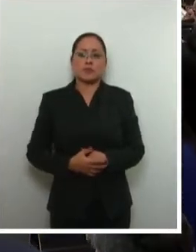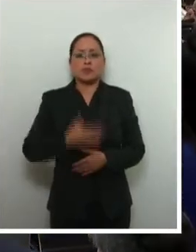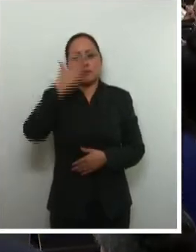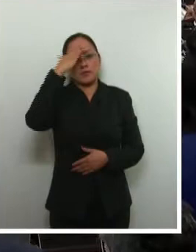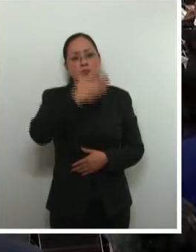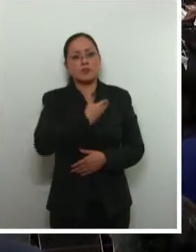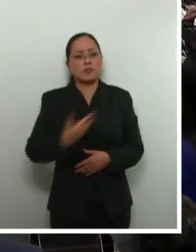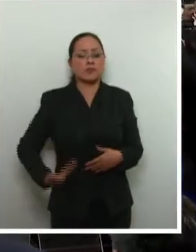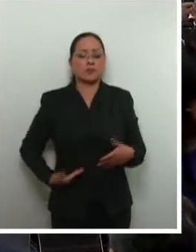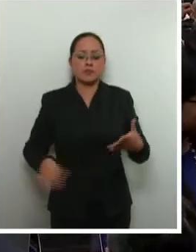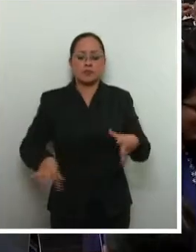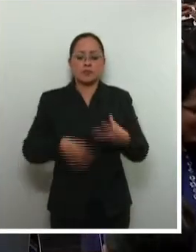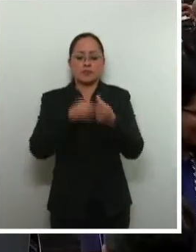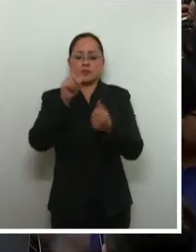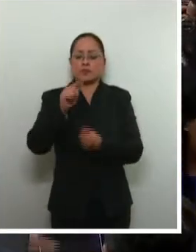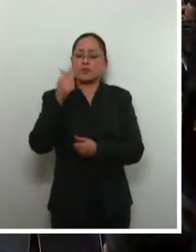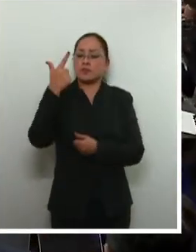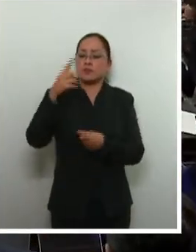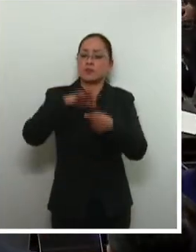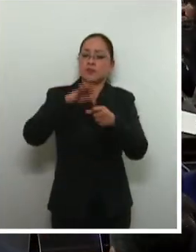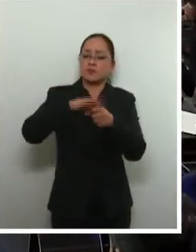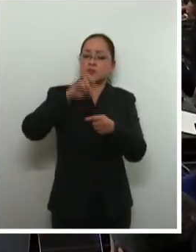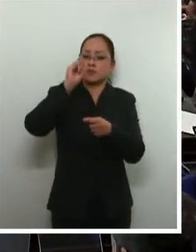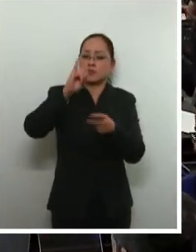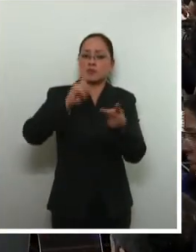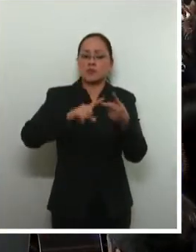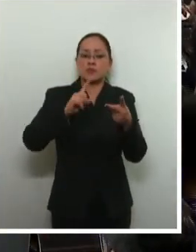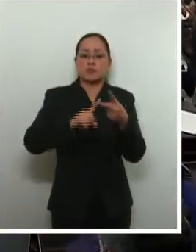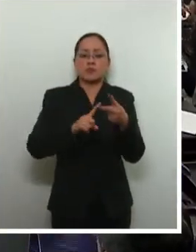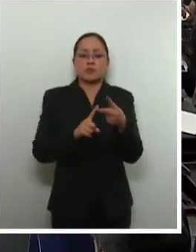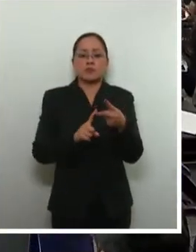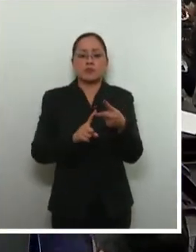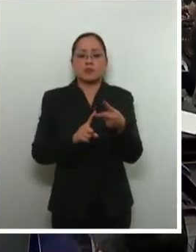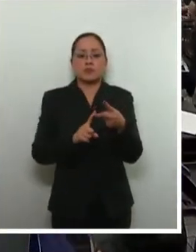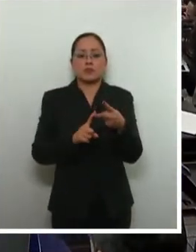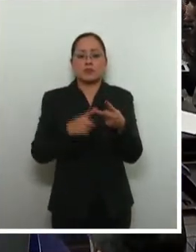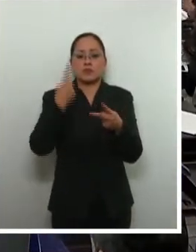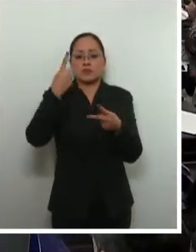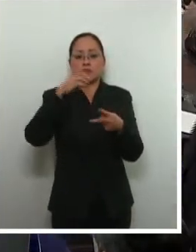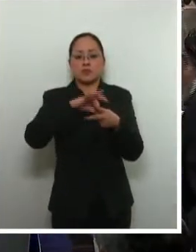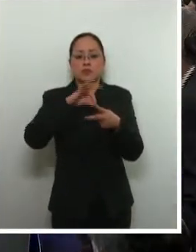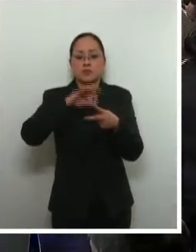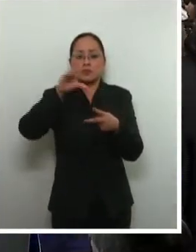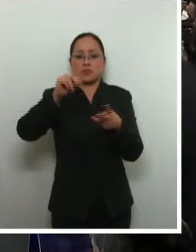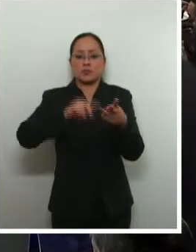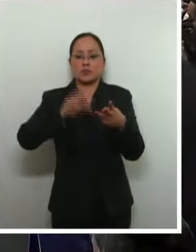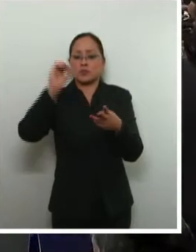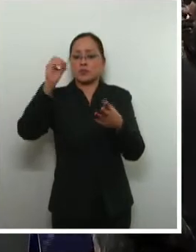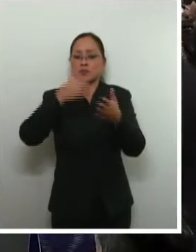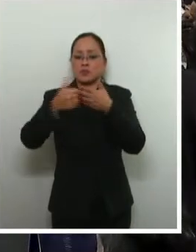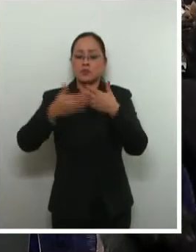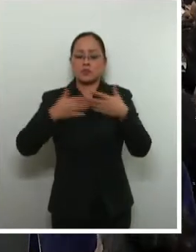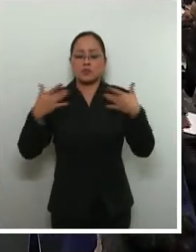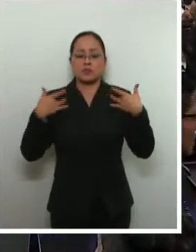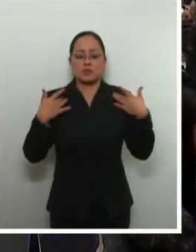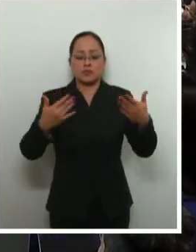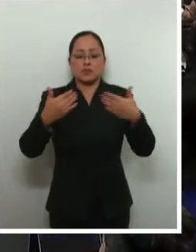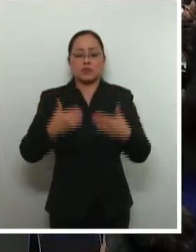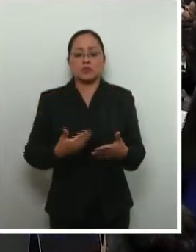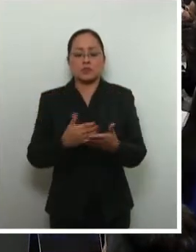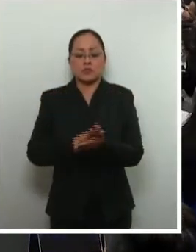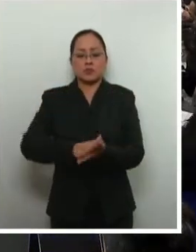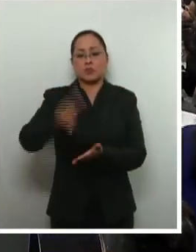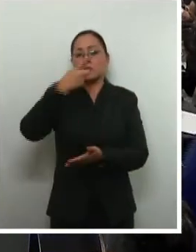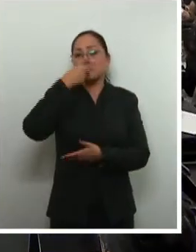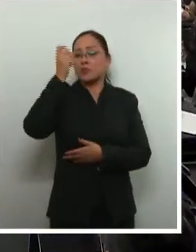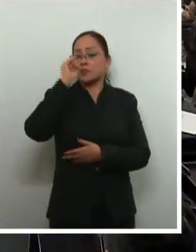Señor presidente, tenemos 77 votos a favor, 1 en contra y 0 abstenciones. Tiene